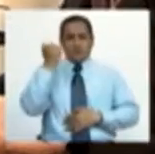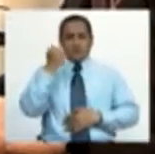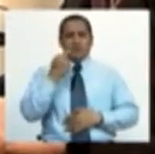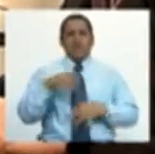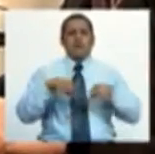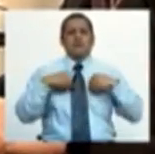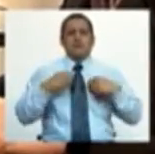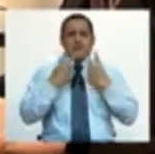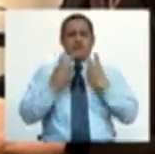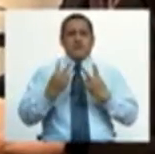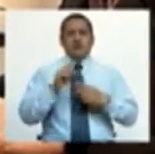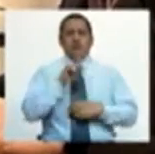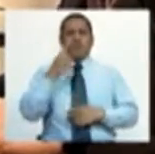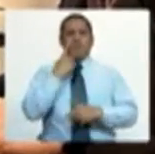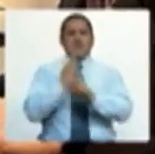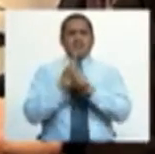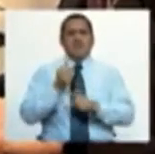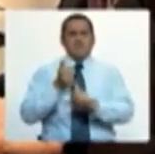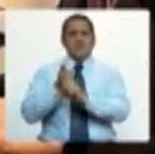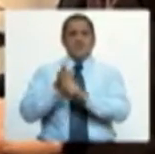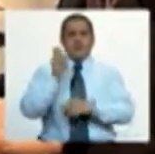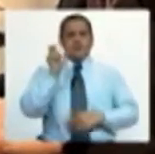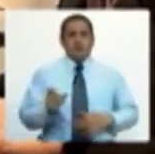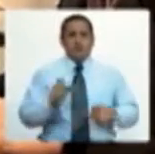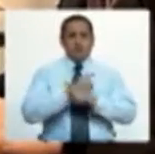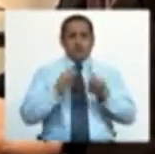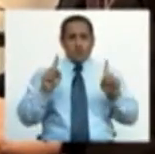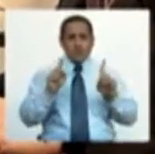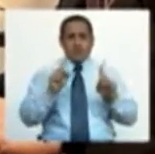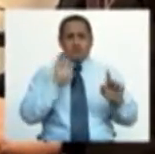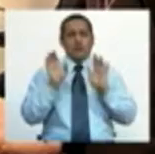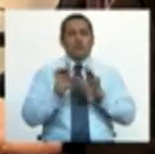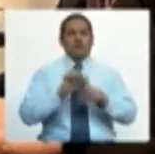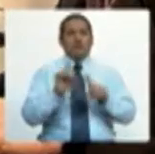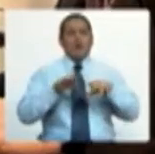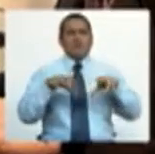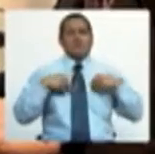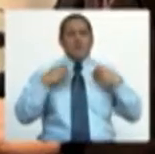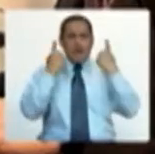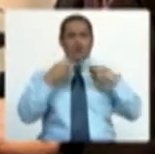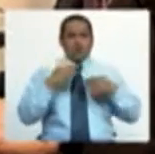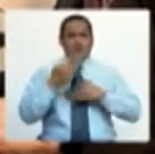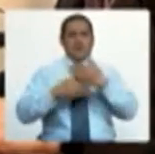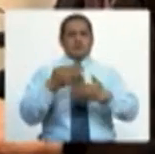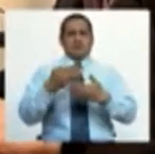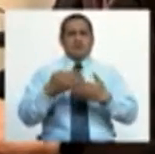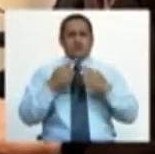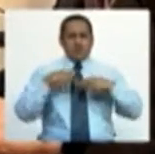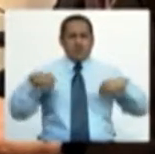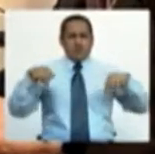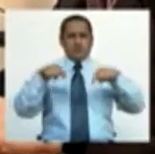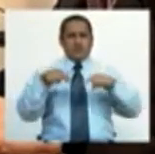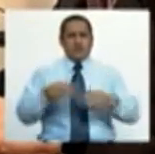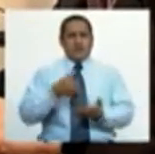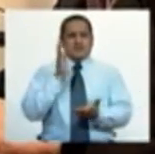toman la letra y dicen no, tiene que estar presente el propio imputado y por lo tanto si no está presente se declara inadmisible de plano, ¿no? Con